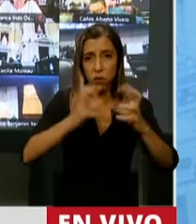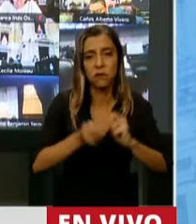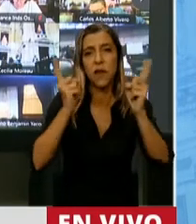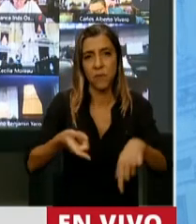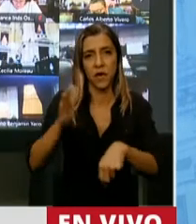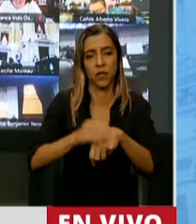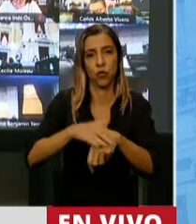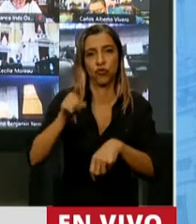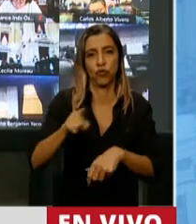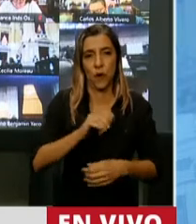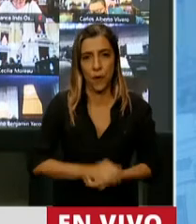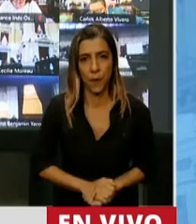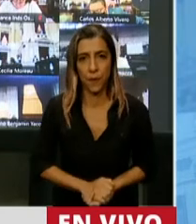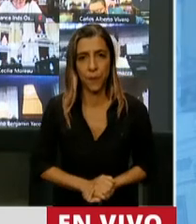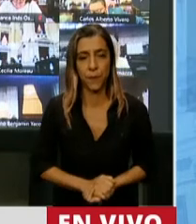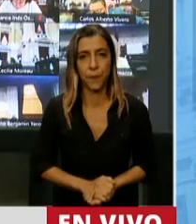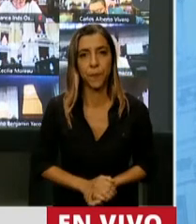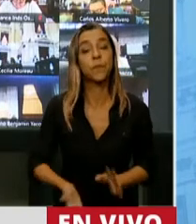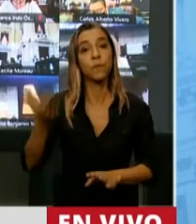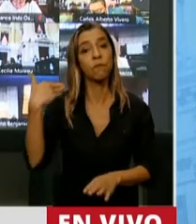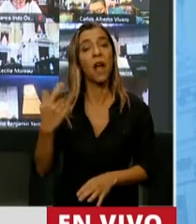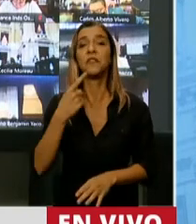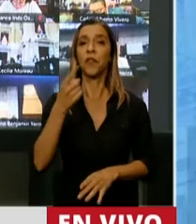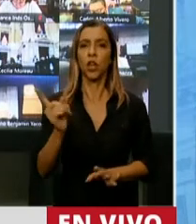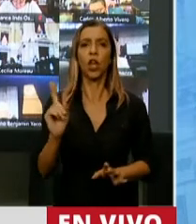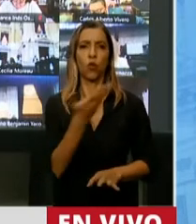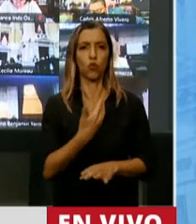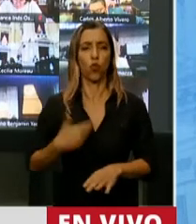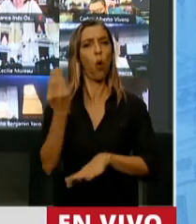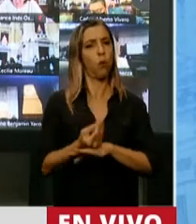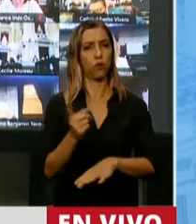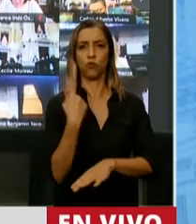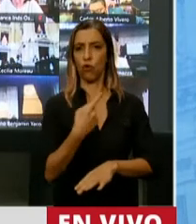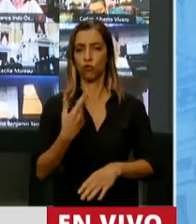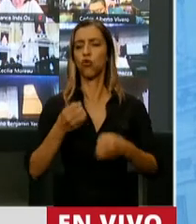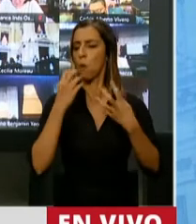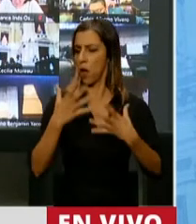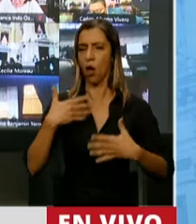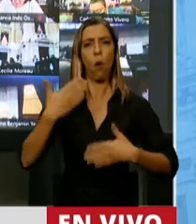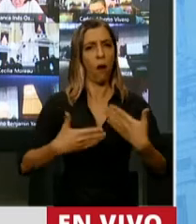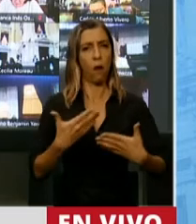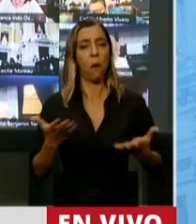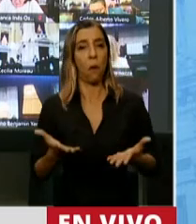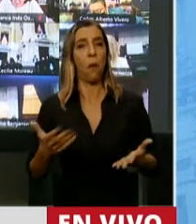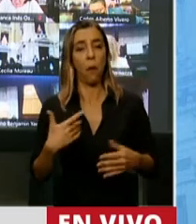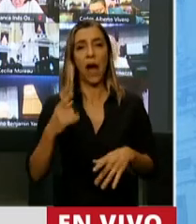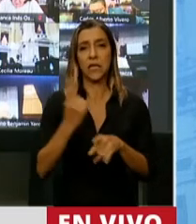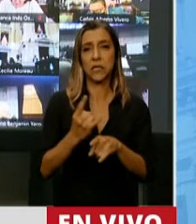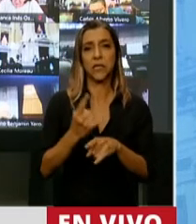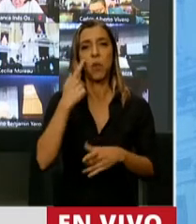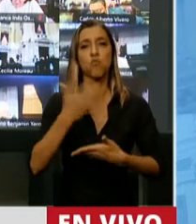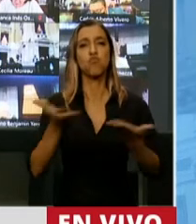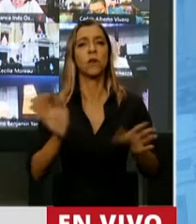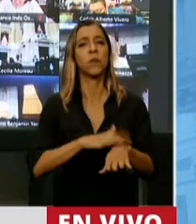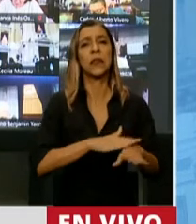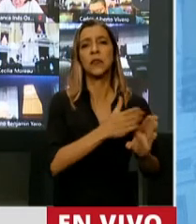Dijeron que venían mejor. Imprimieron durante todo este tiempo como si